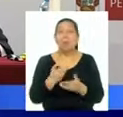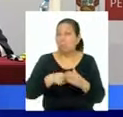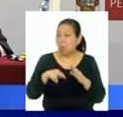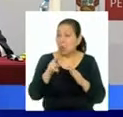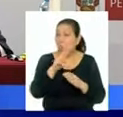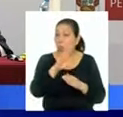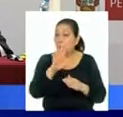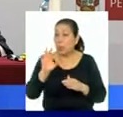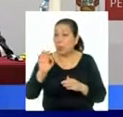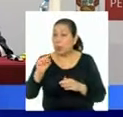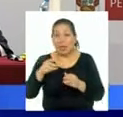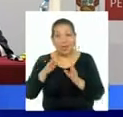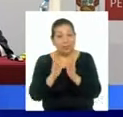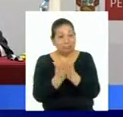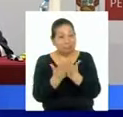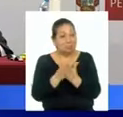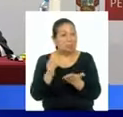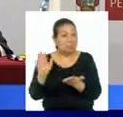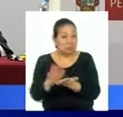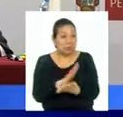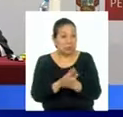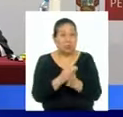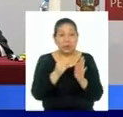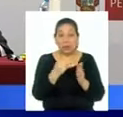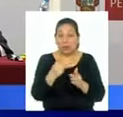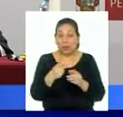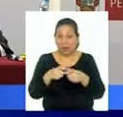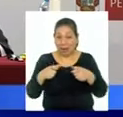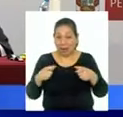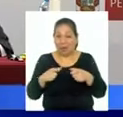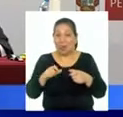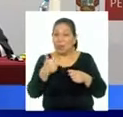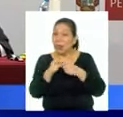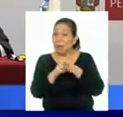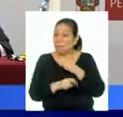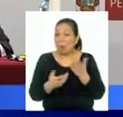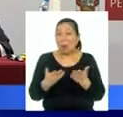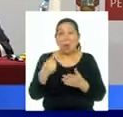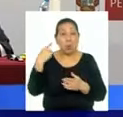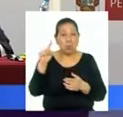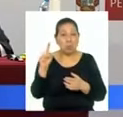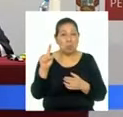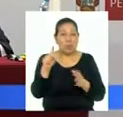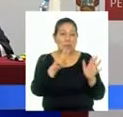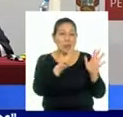más de 250 pasaportes electrónicos y más de 61.000 carnés de extranjería.